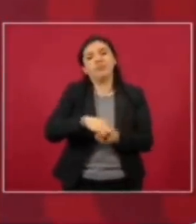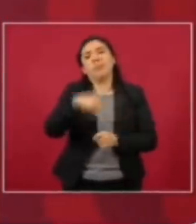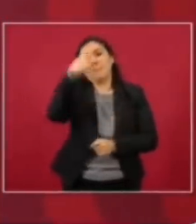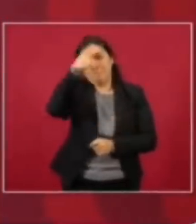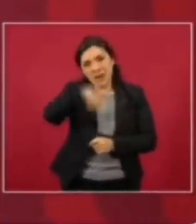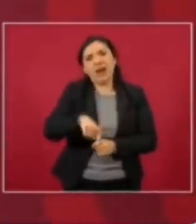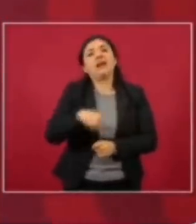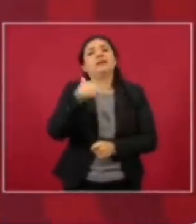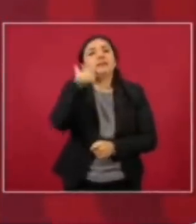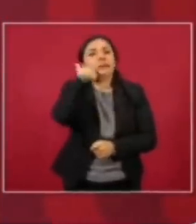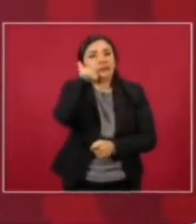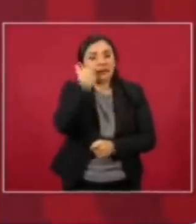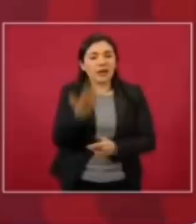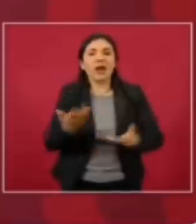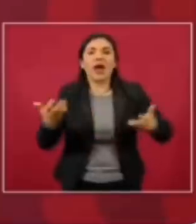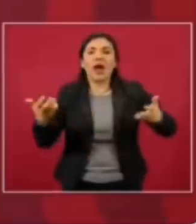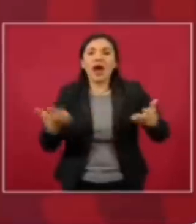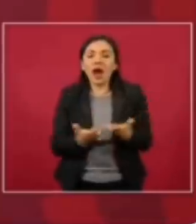a buscar